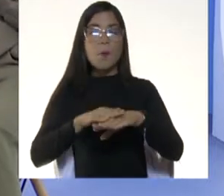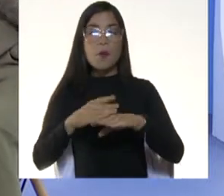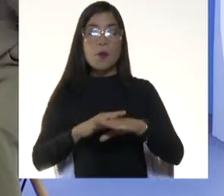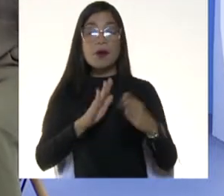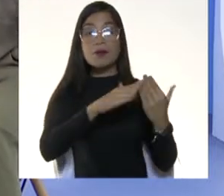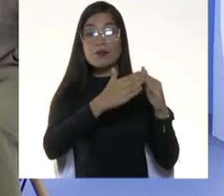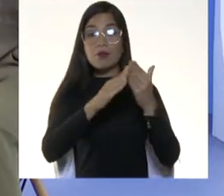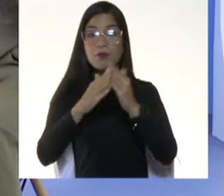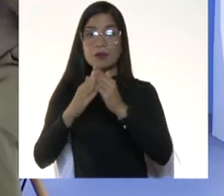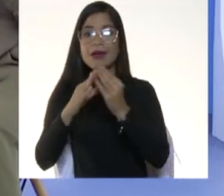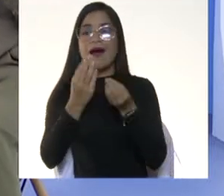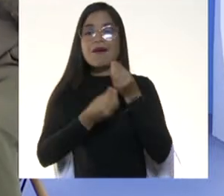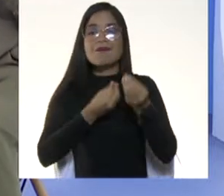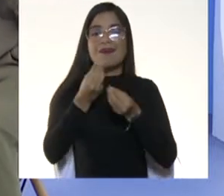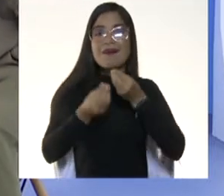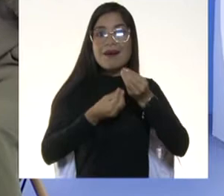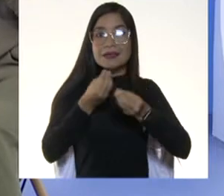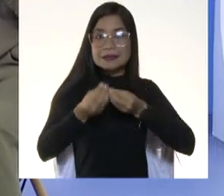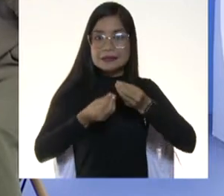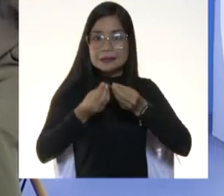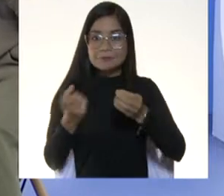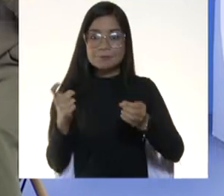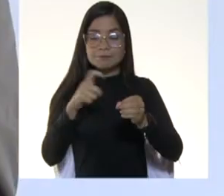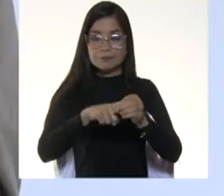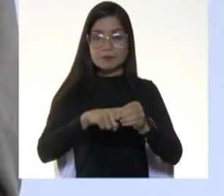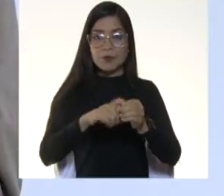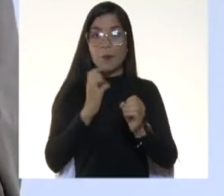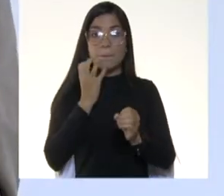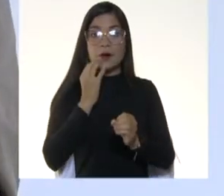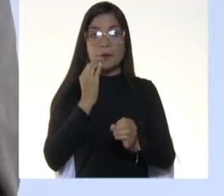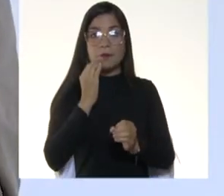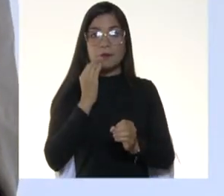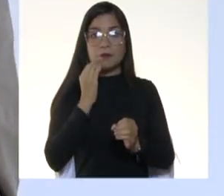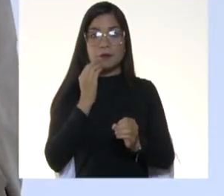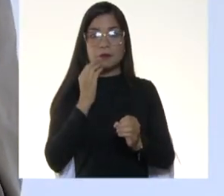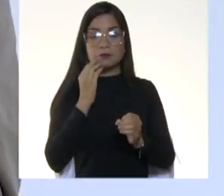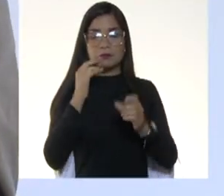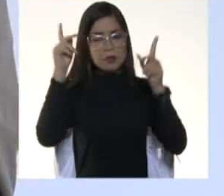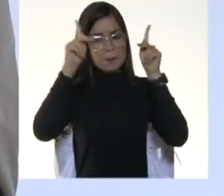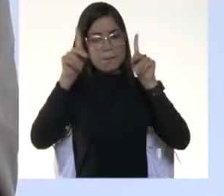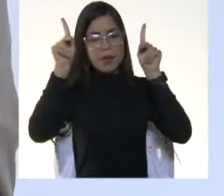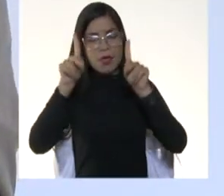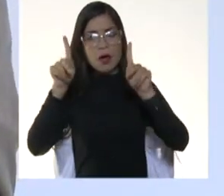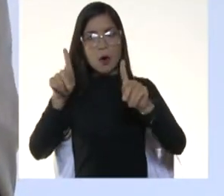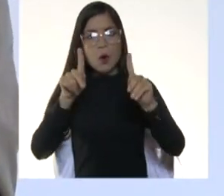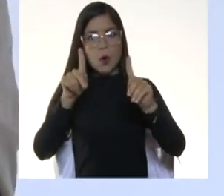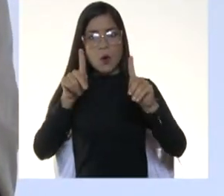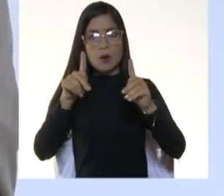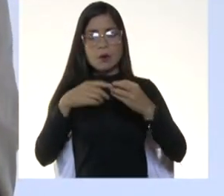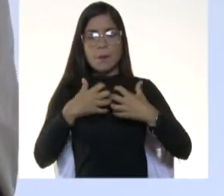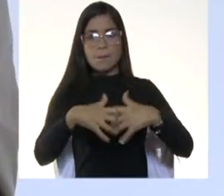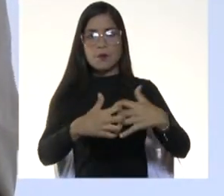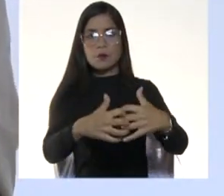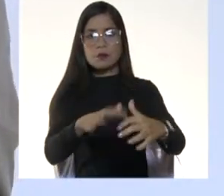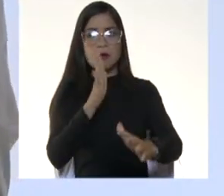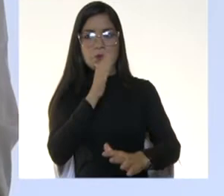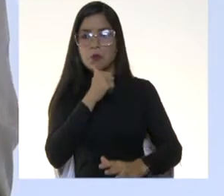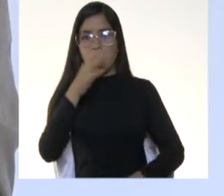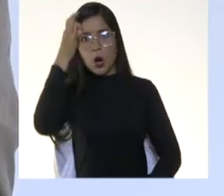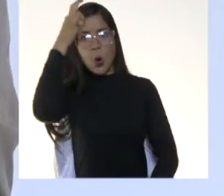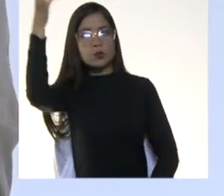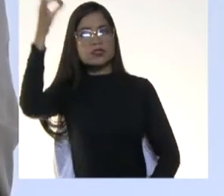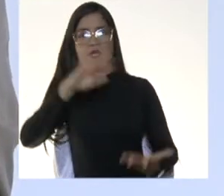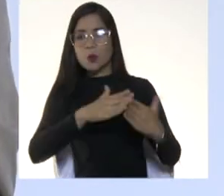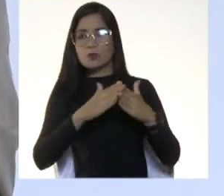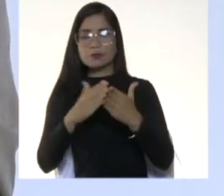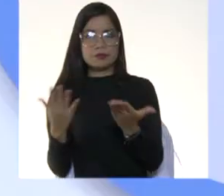productiva. Yo no puedo ver una pedagogía productiva sin un consejo comunal asumiendo el proceso interno de la práctica,